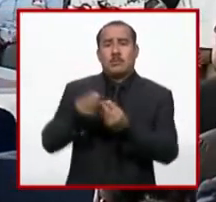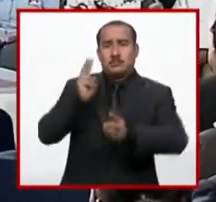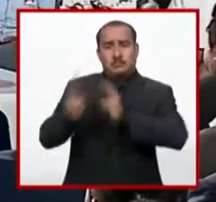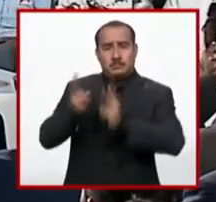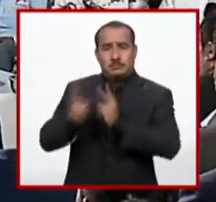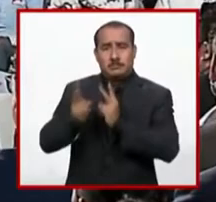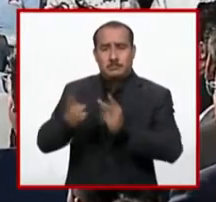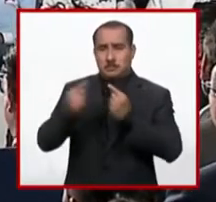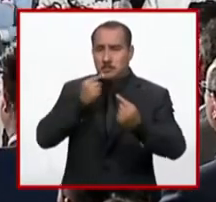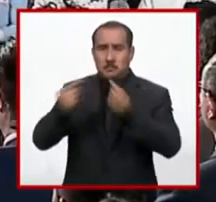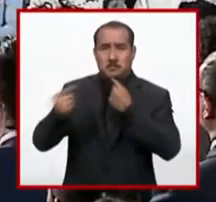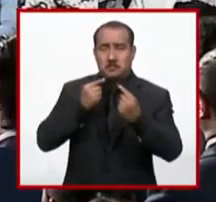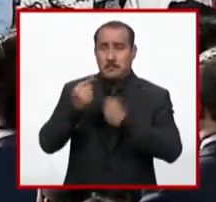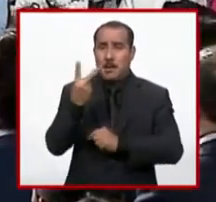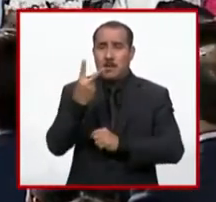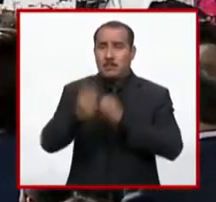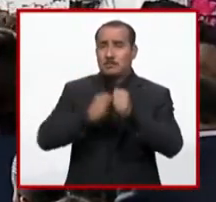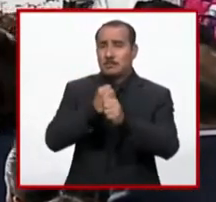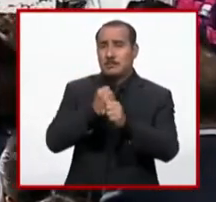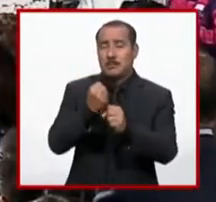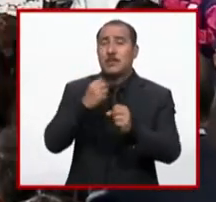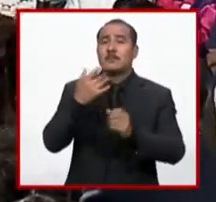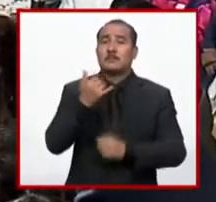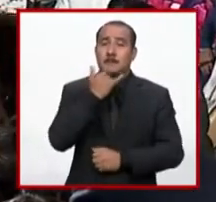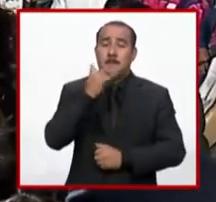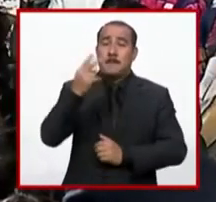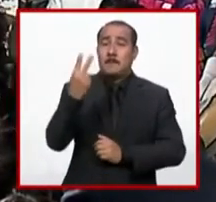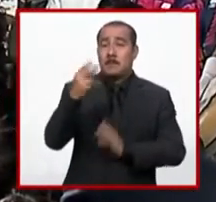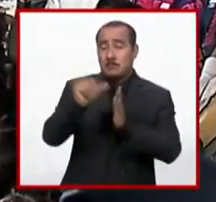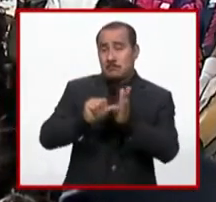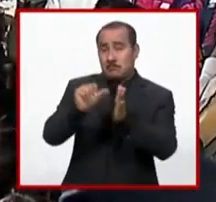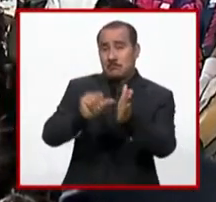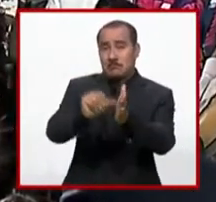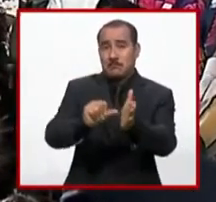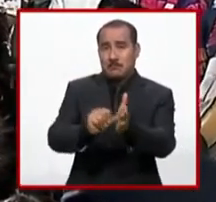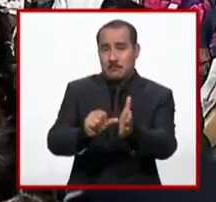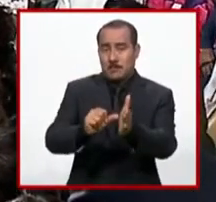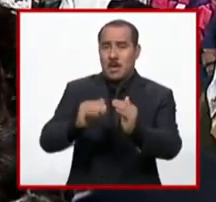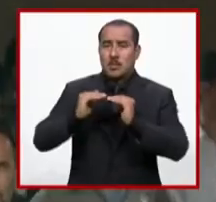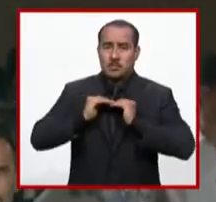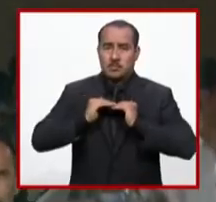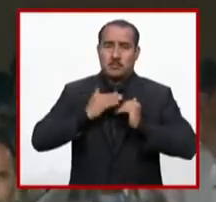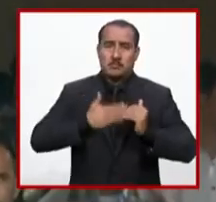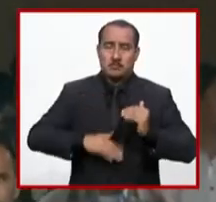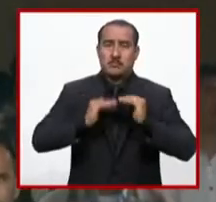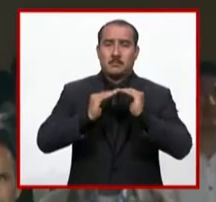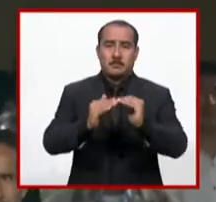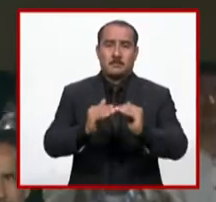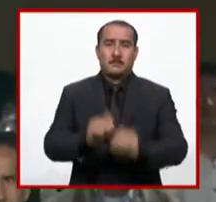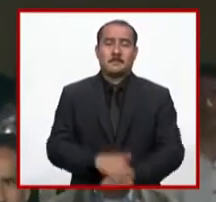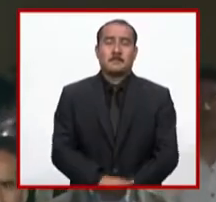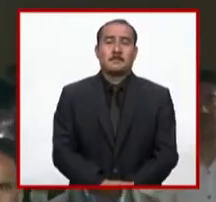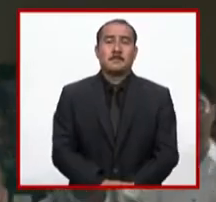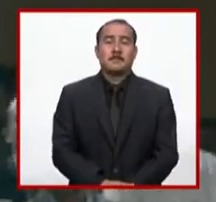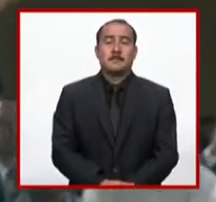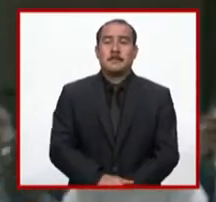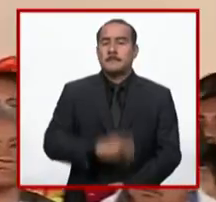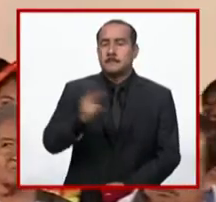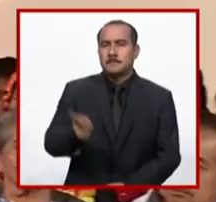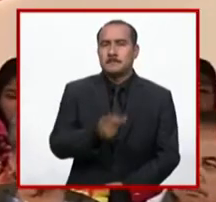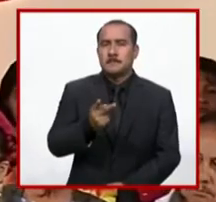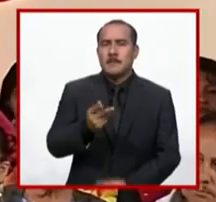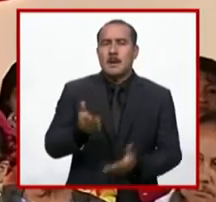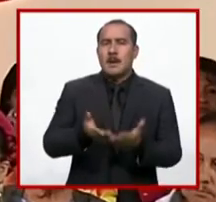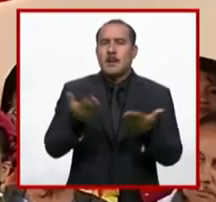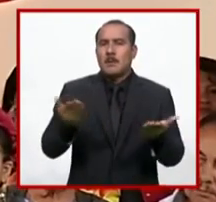cabo cada dos meses y que significa justicia cotidiana. La pregunta es, ¿cómo